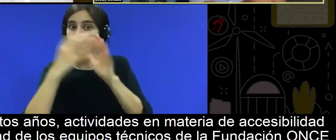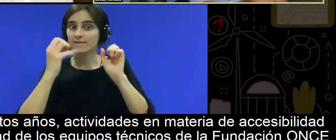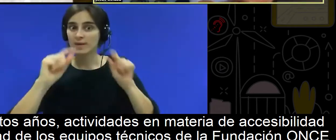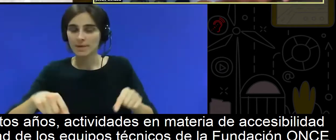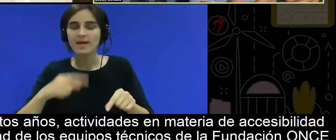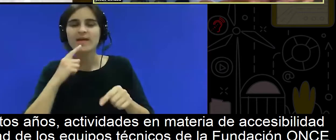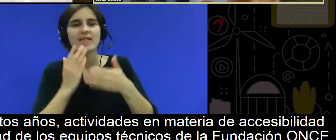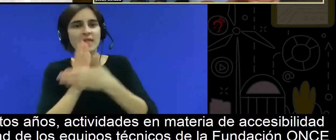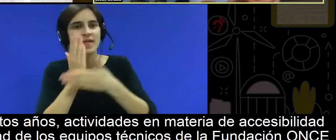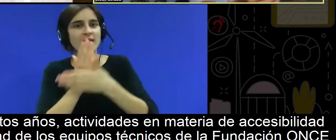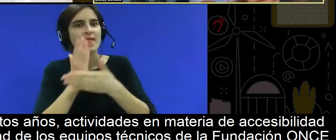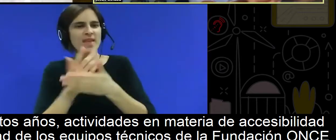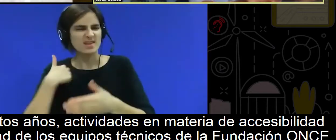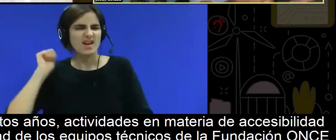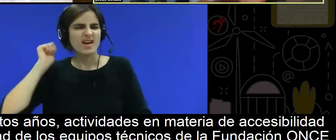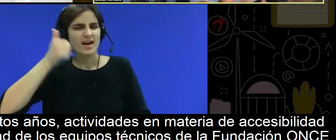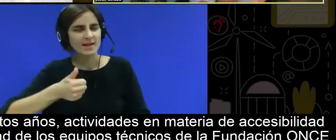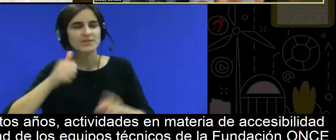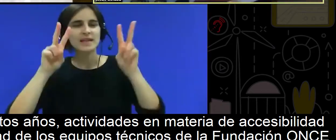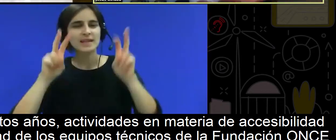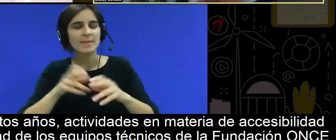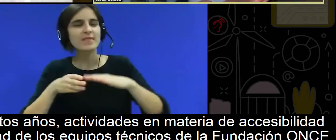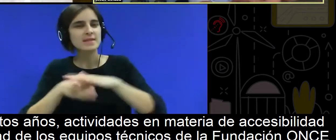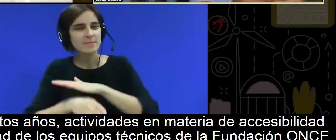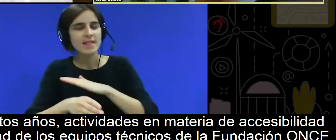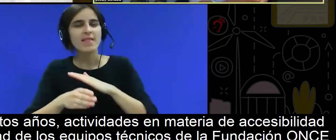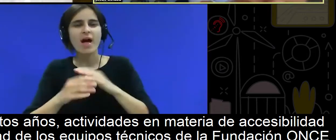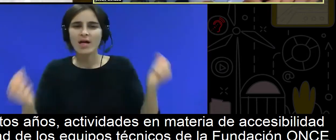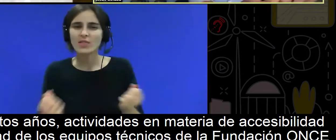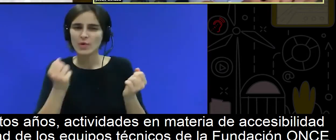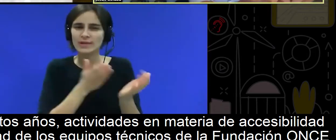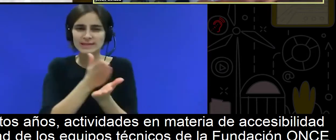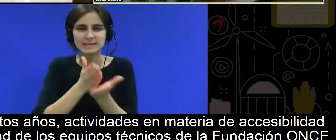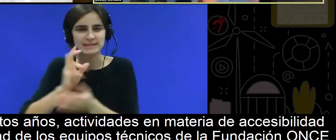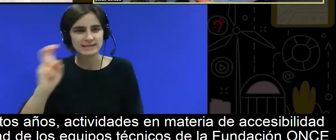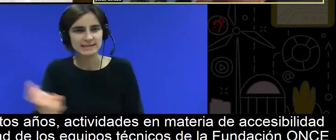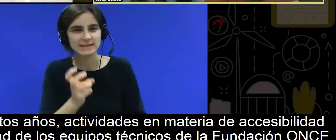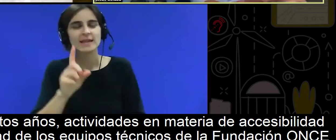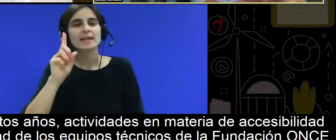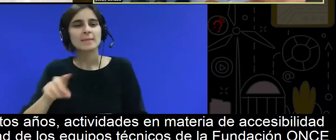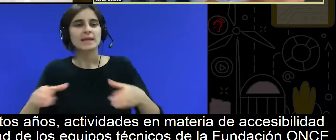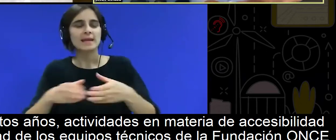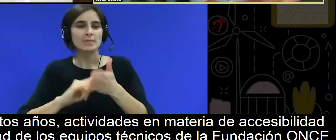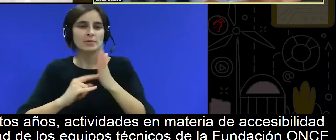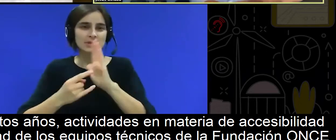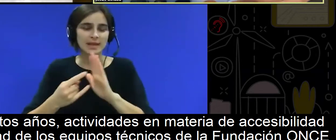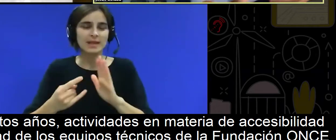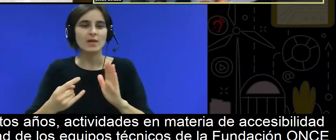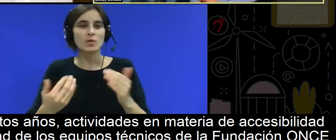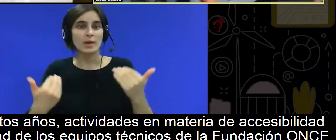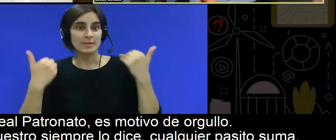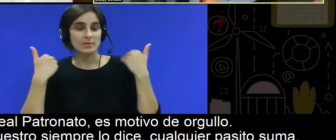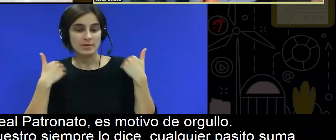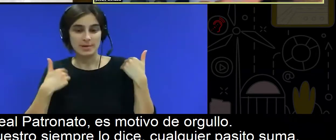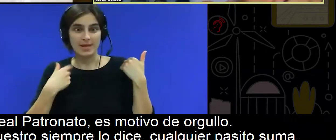años, actividades en materia de accesibilidad y además con el compromiso y la responsabilidad de los equipos técnicos, tanto de la Fundación como desde el Real Patronato, pues